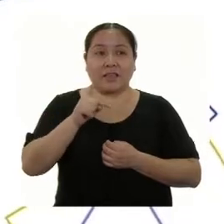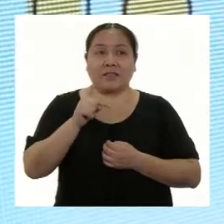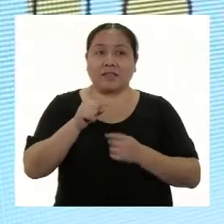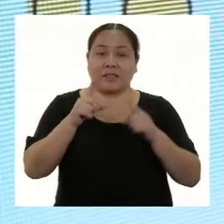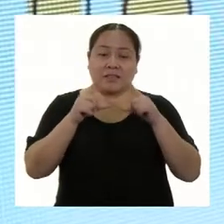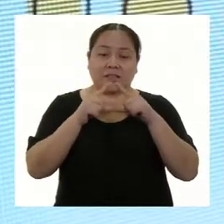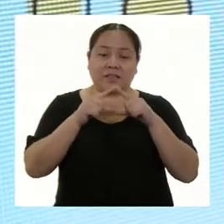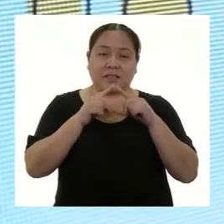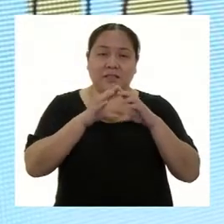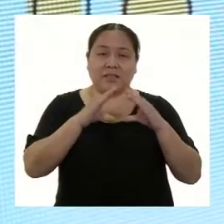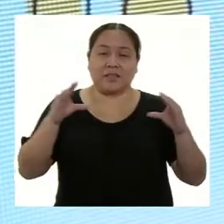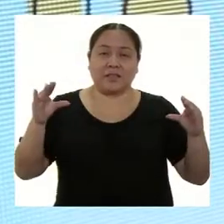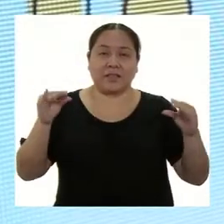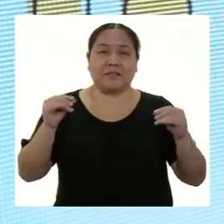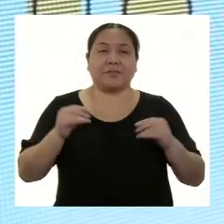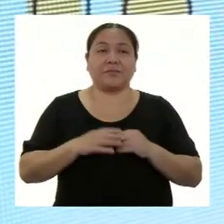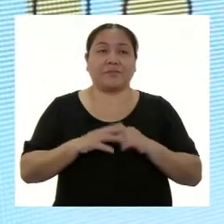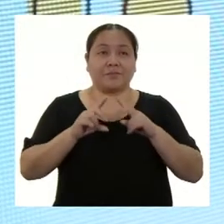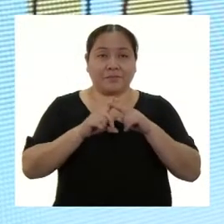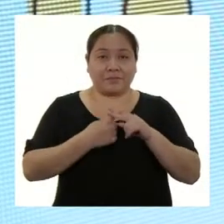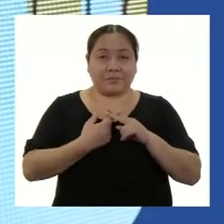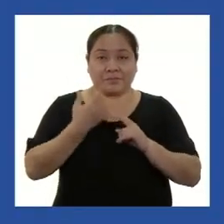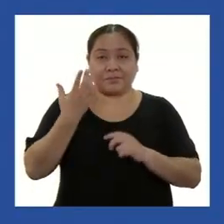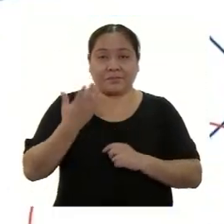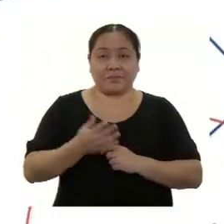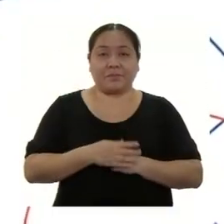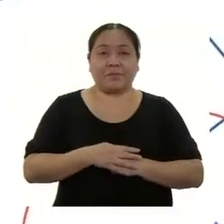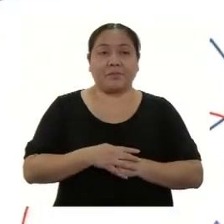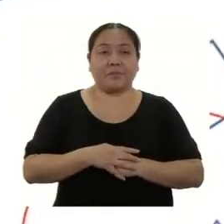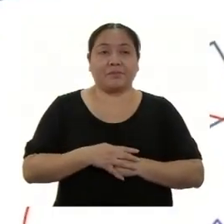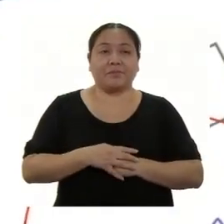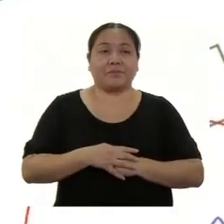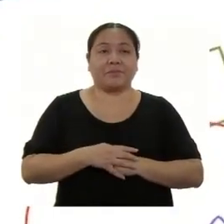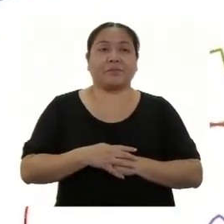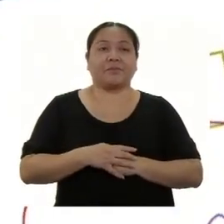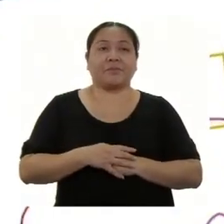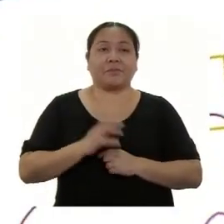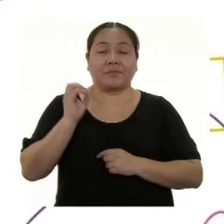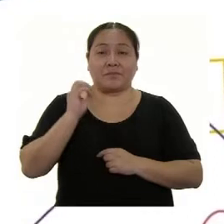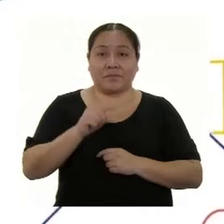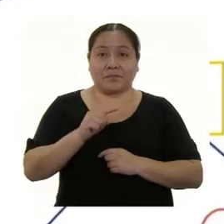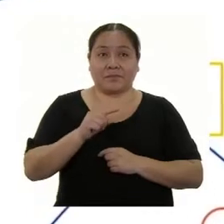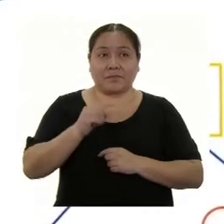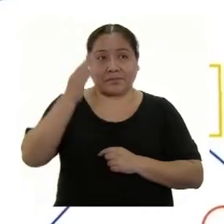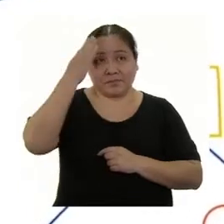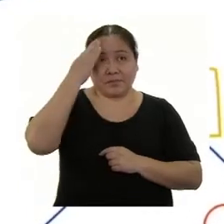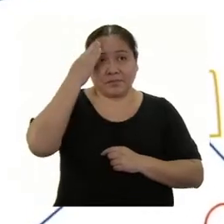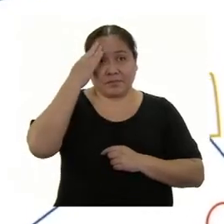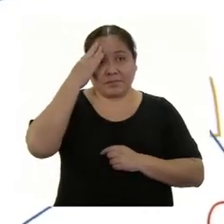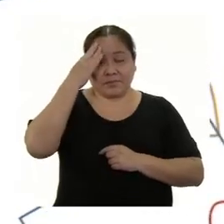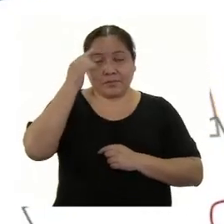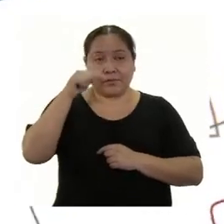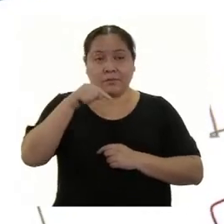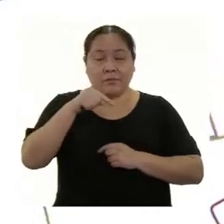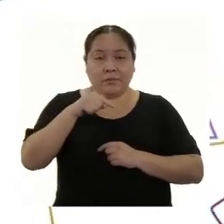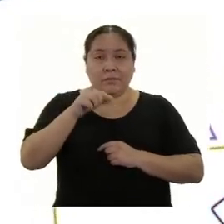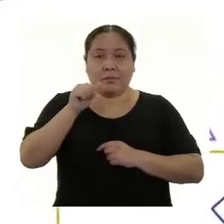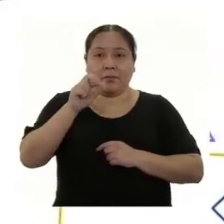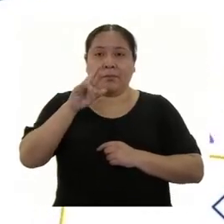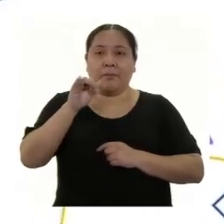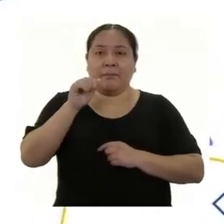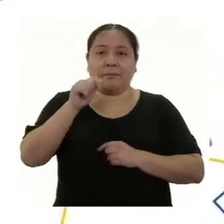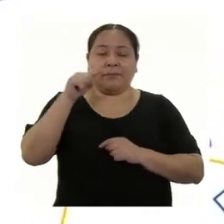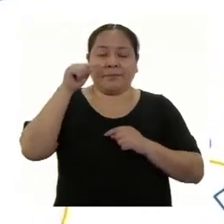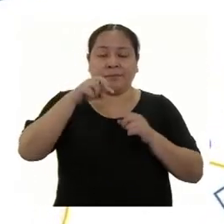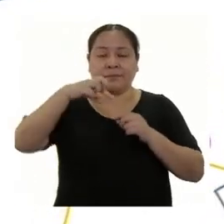triangular. Ajá, empezamos entonces. A ver, para calcular el área de la superficie total de